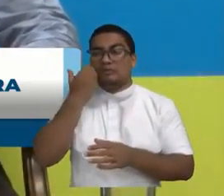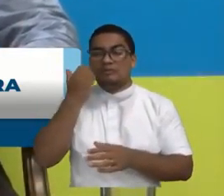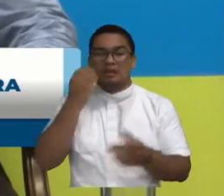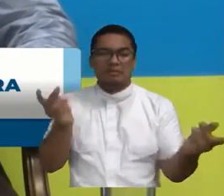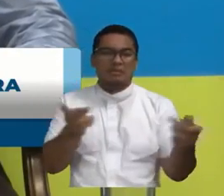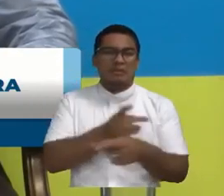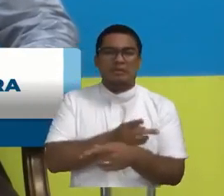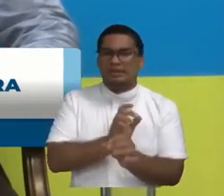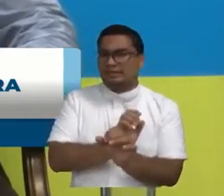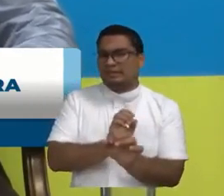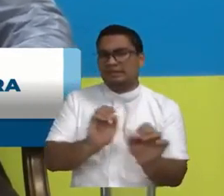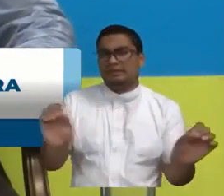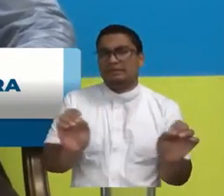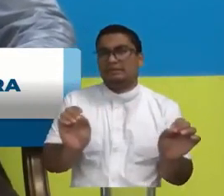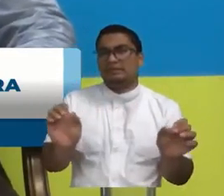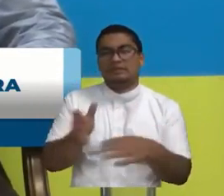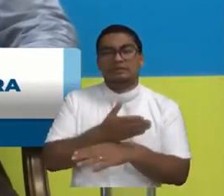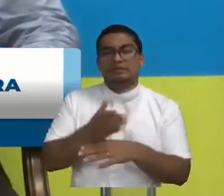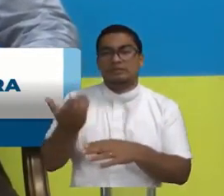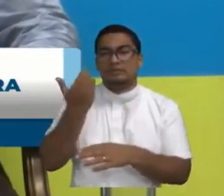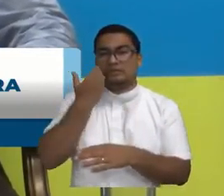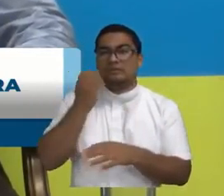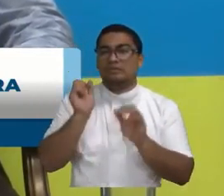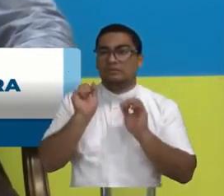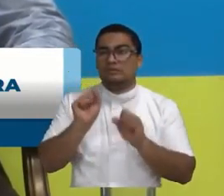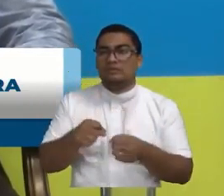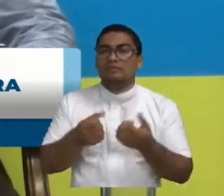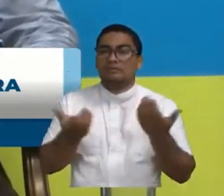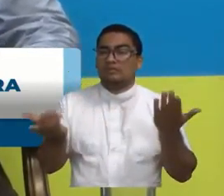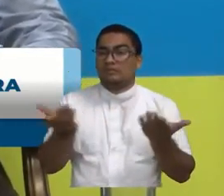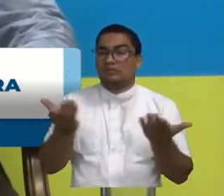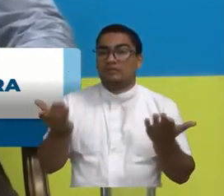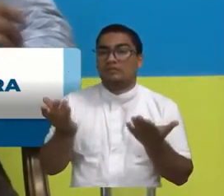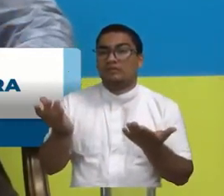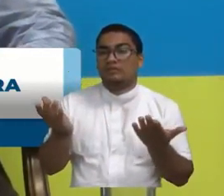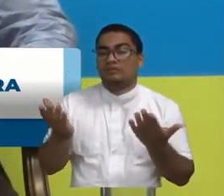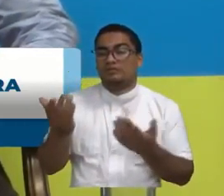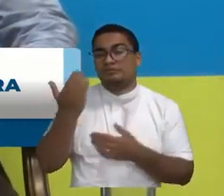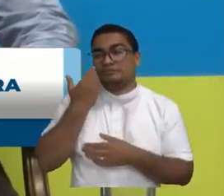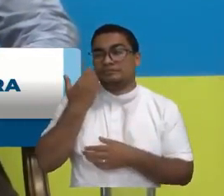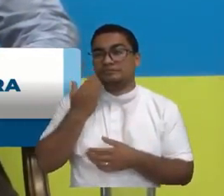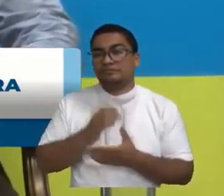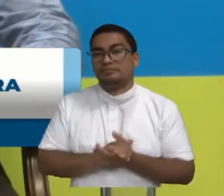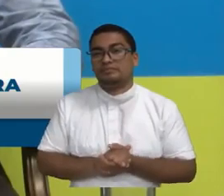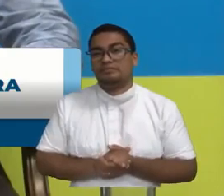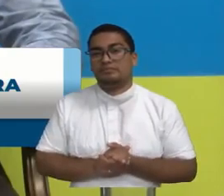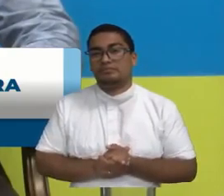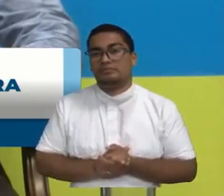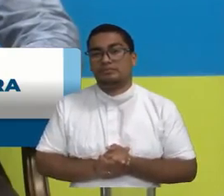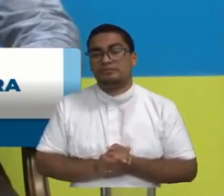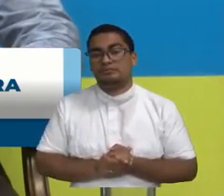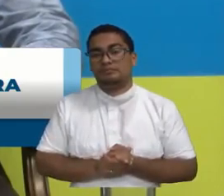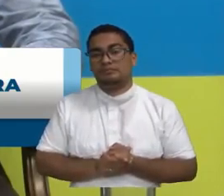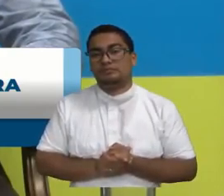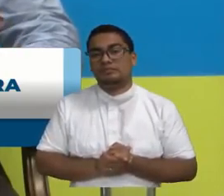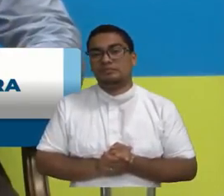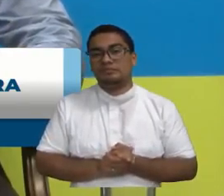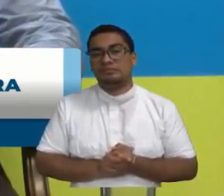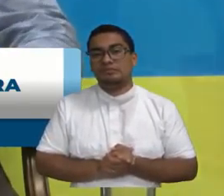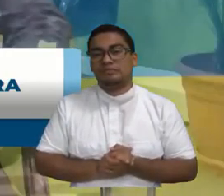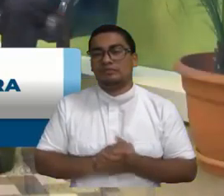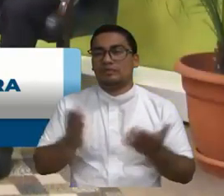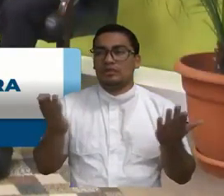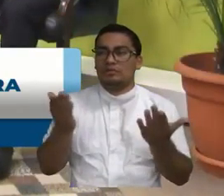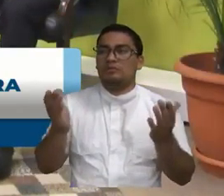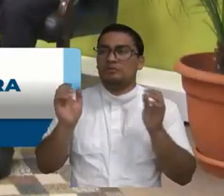crónica o X enfermedad que pueda hacerla vulnerable a esta enfermedad. Exactamente. Ahora, ¿cómo podemos